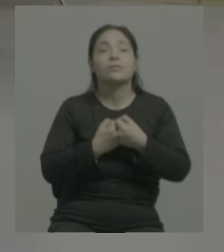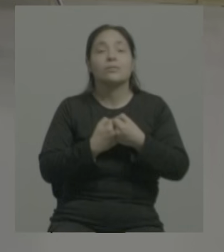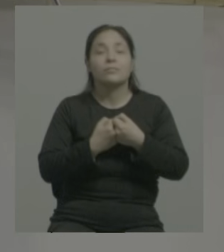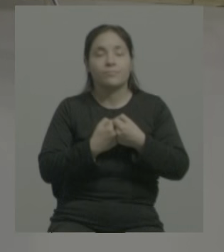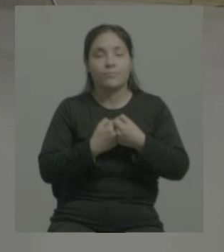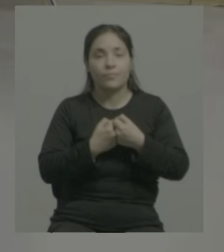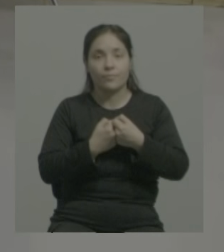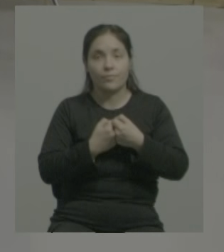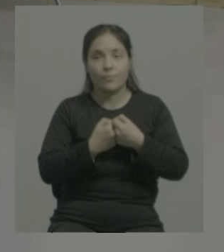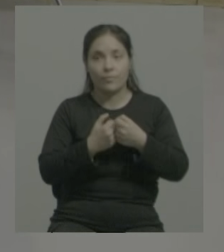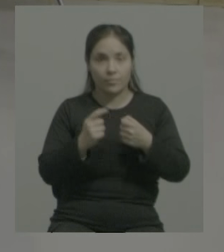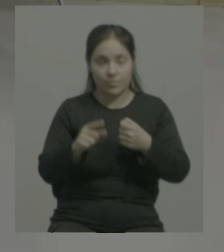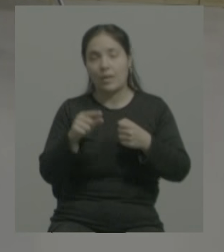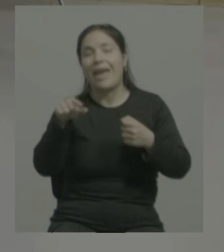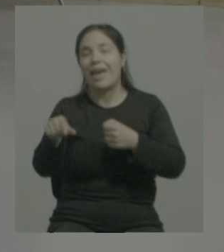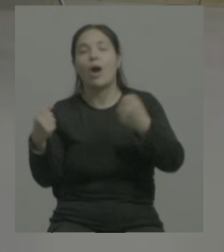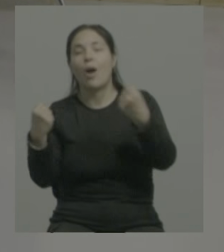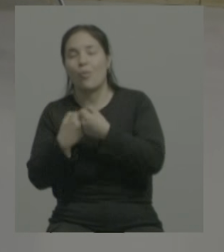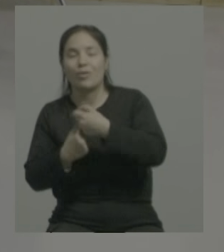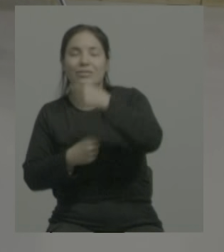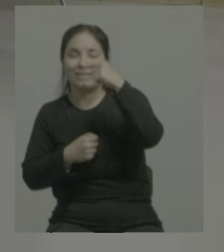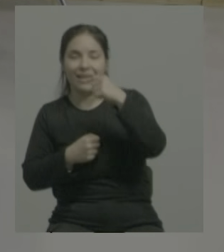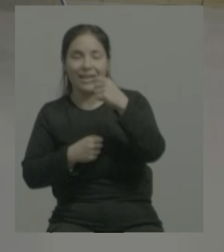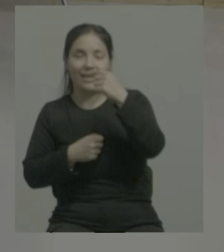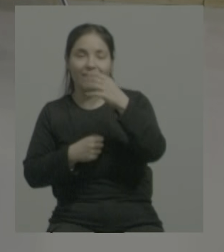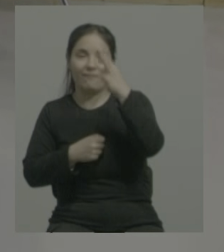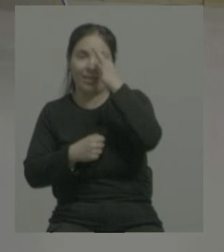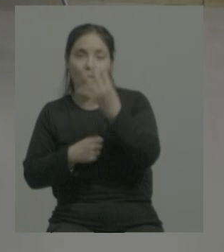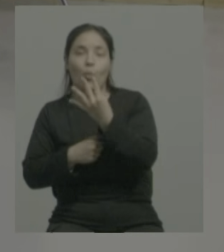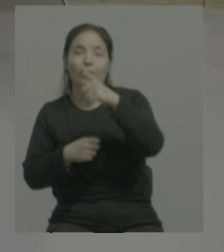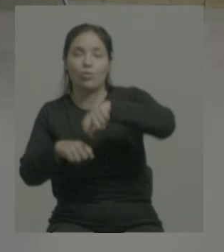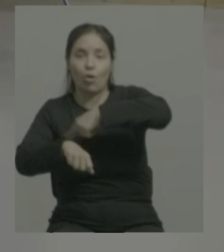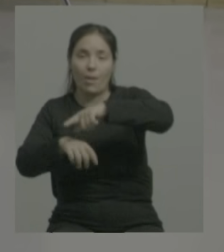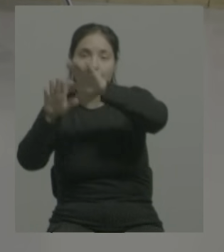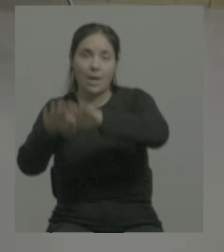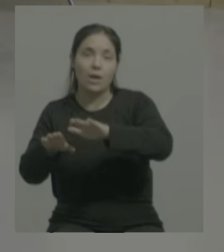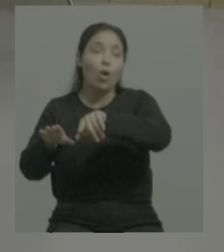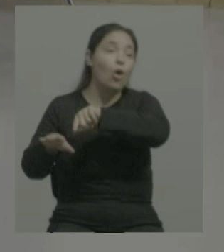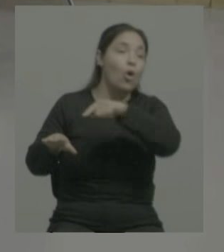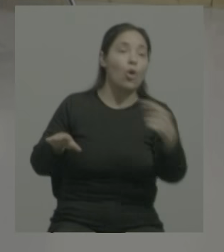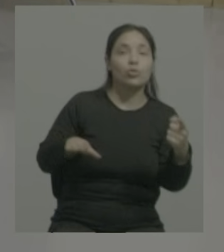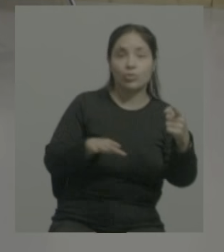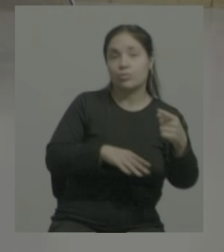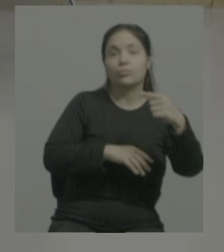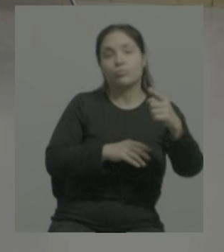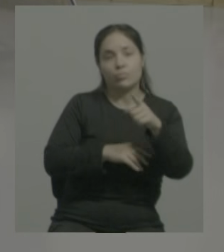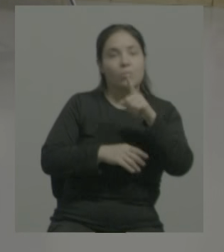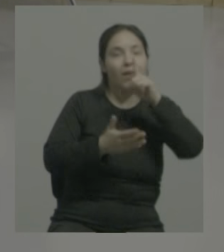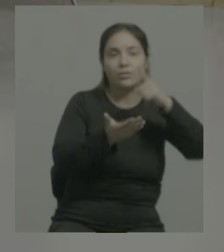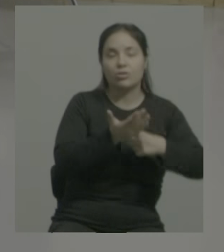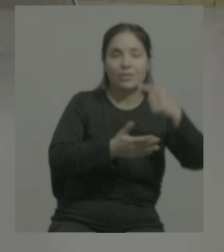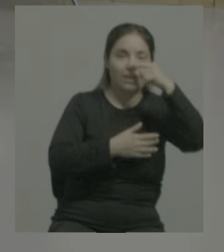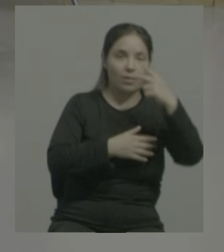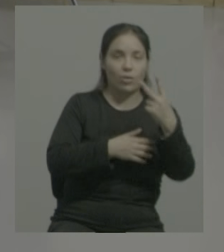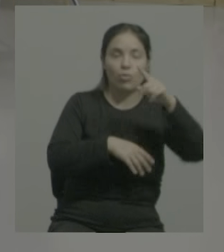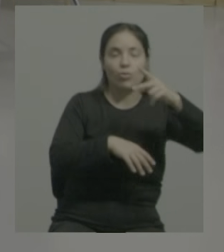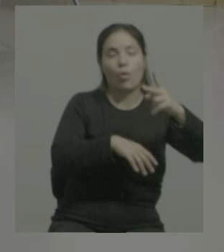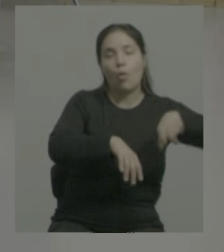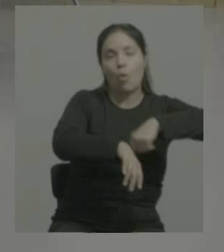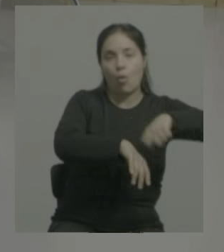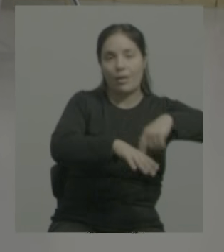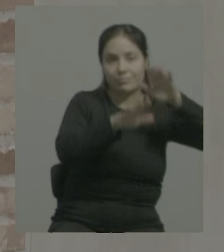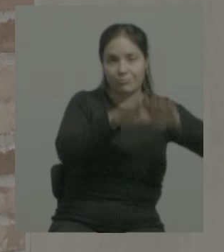horas, nosotros 72, y la semana que viene sí hemos acordado parar 48 horas, tanto docentes como no docentes. Bueno,